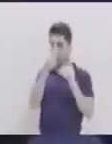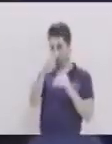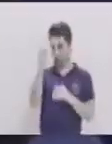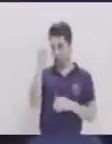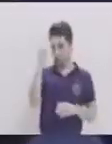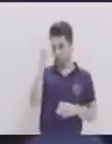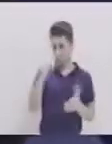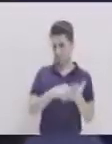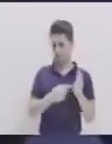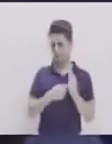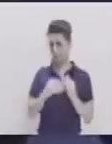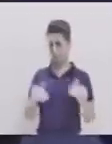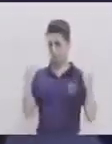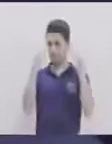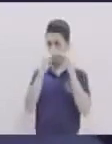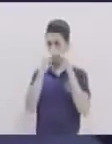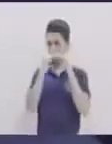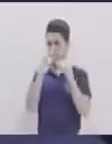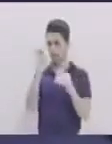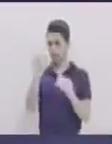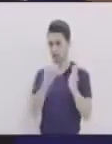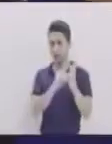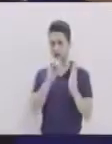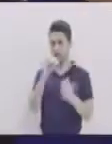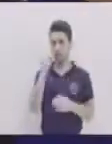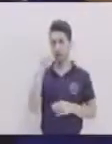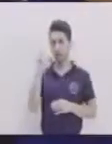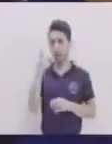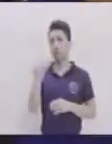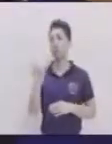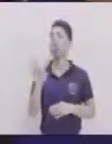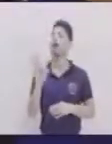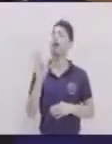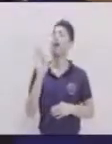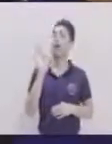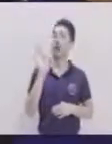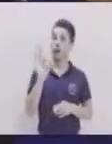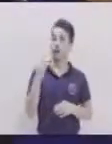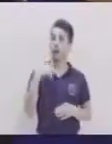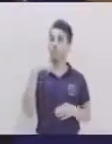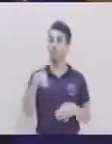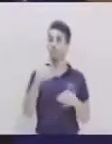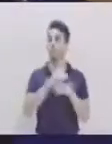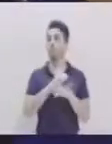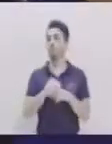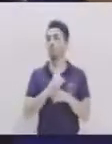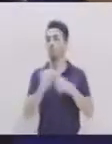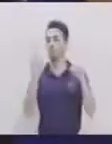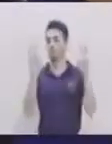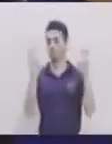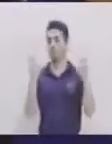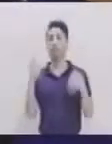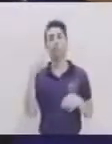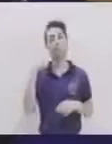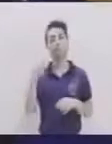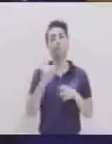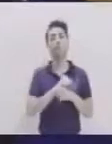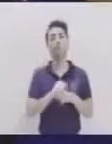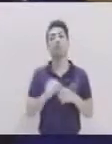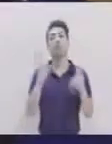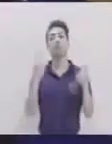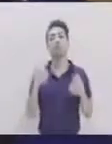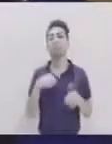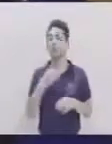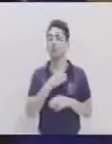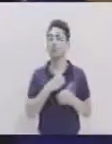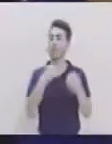la equidad? Muy bien, entonces el día de hoy vamos a repasar ese tema. Para repasar el